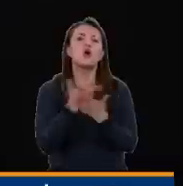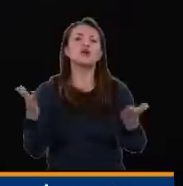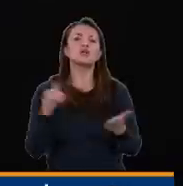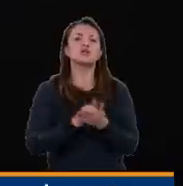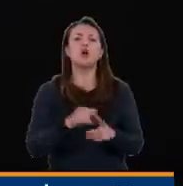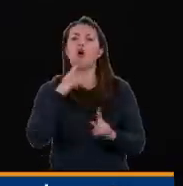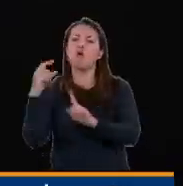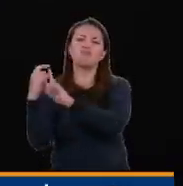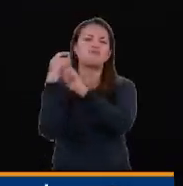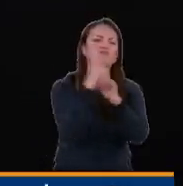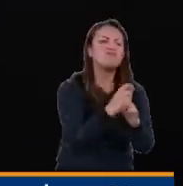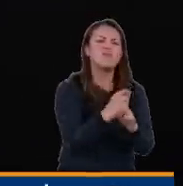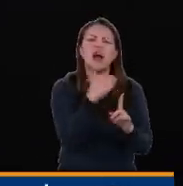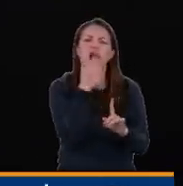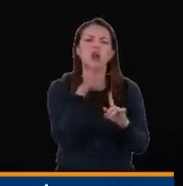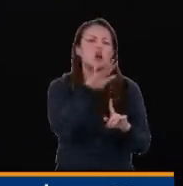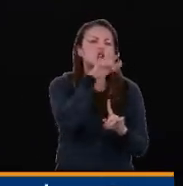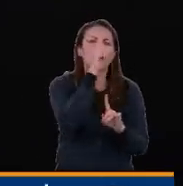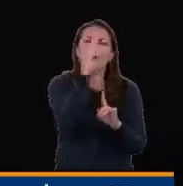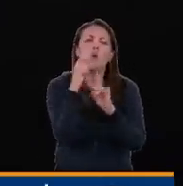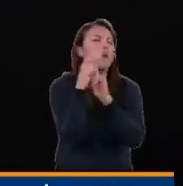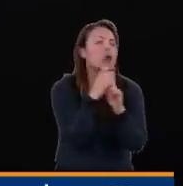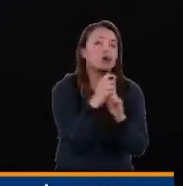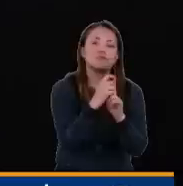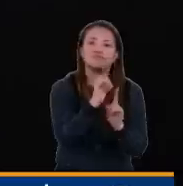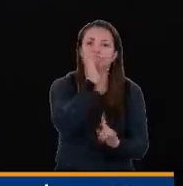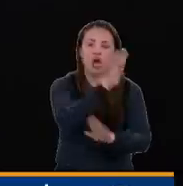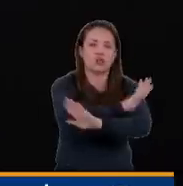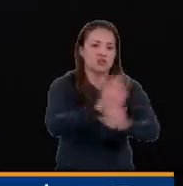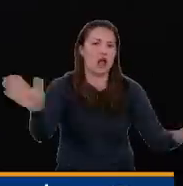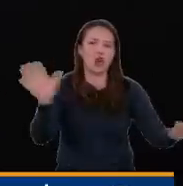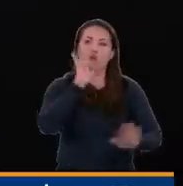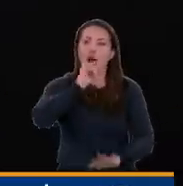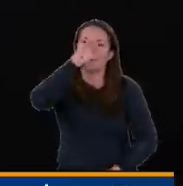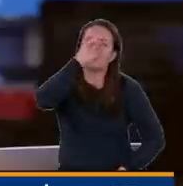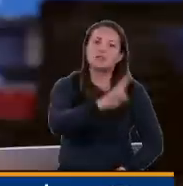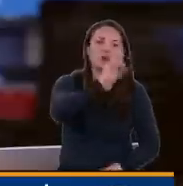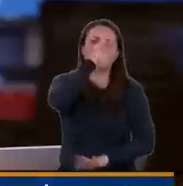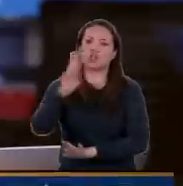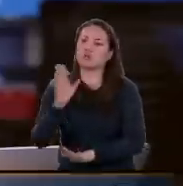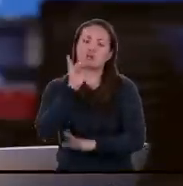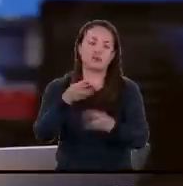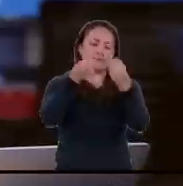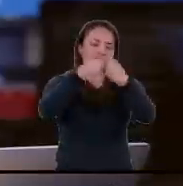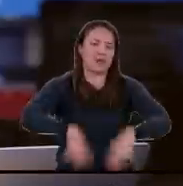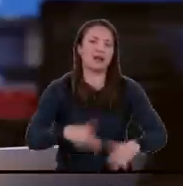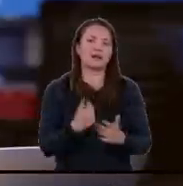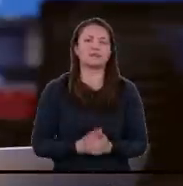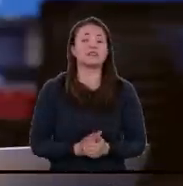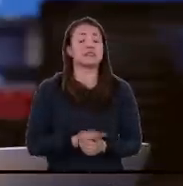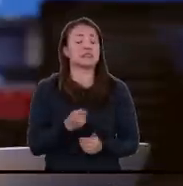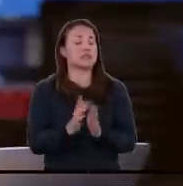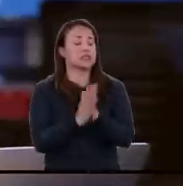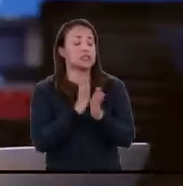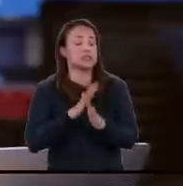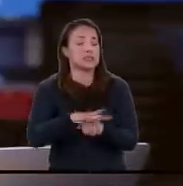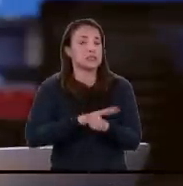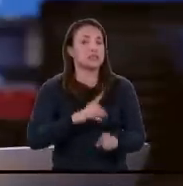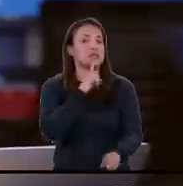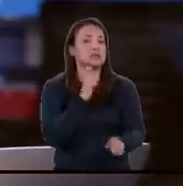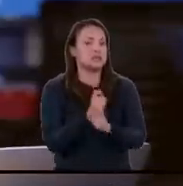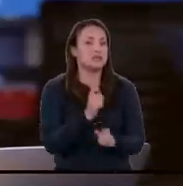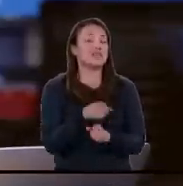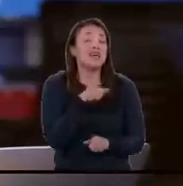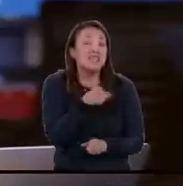mala palabra, porque desde ahí se pierde el respeto, se pierde todo. Qué relato y qué situación tan dura.